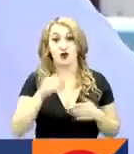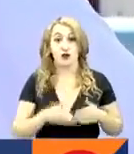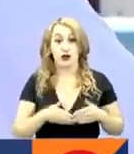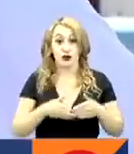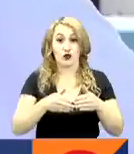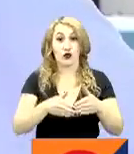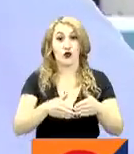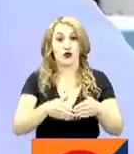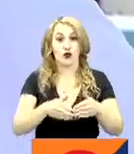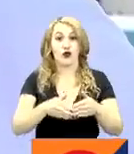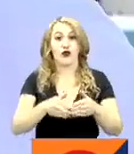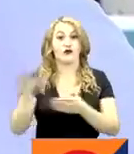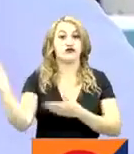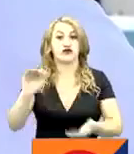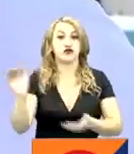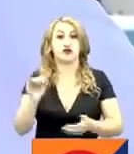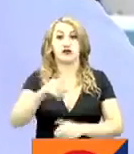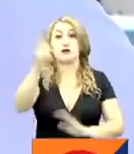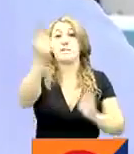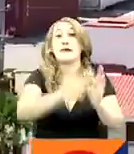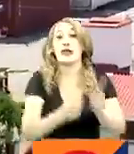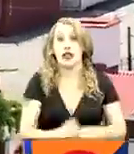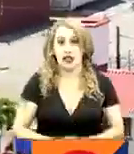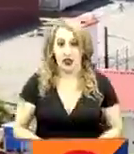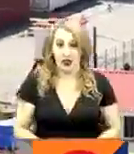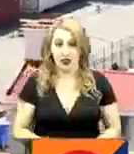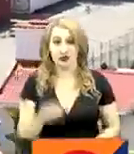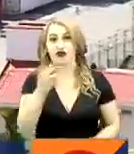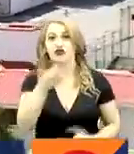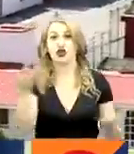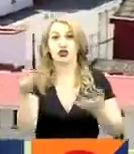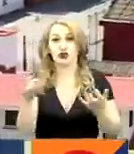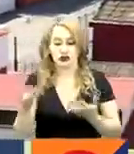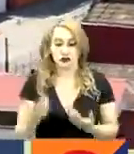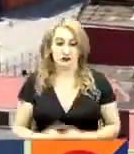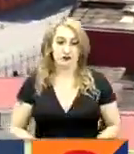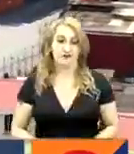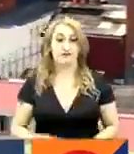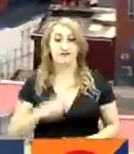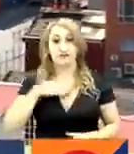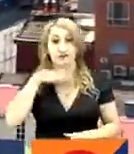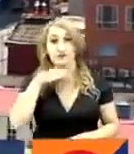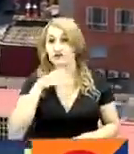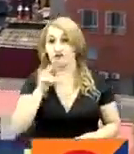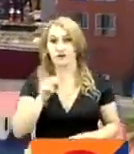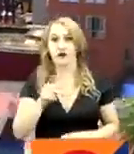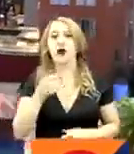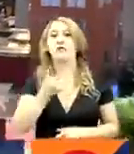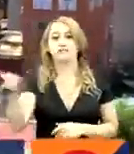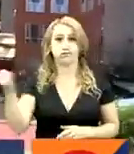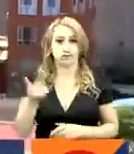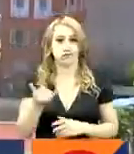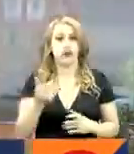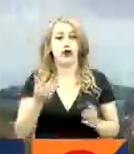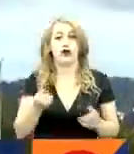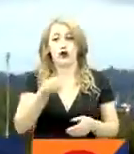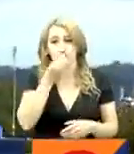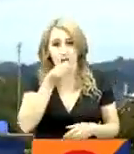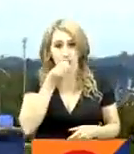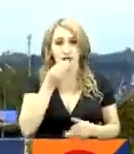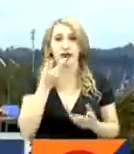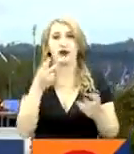diariamente puede descargar mil contenedores 800 contenedores dentro de estos containers hay distintos tipos de mercancías alimentos